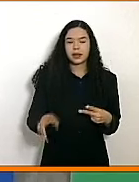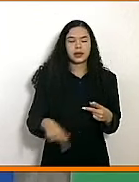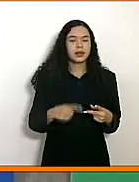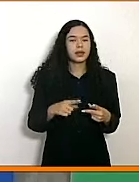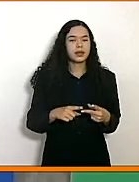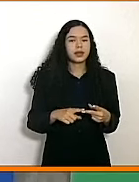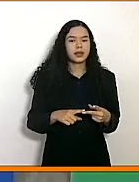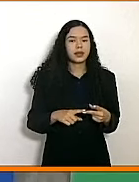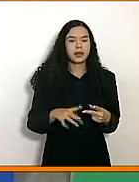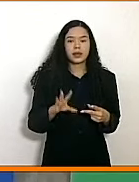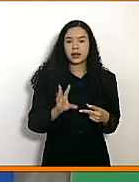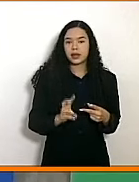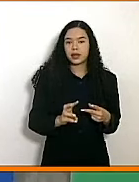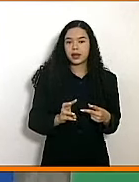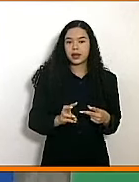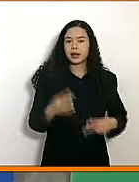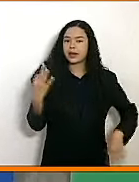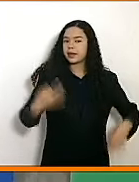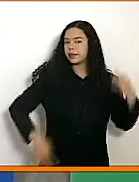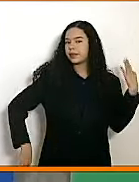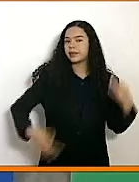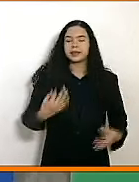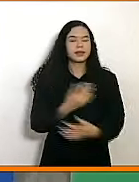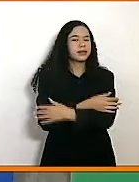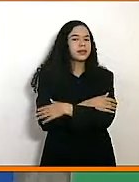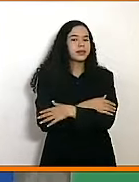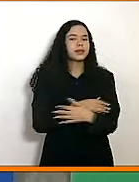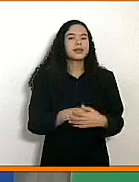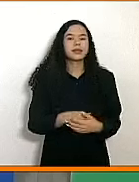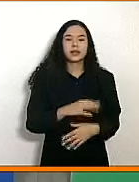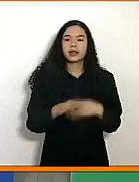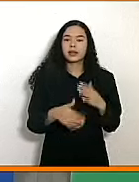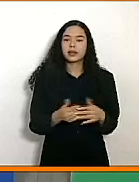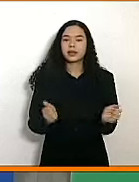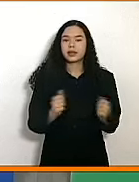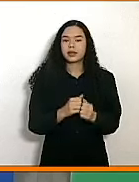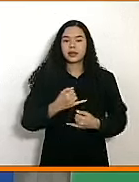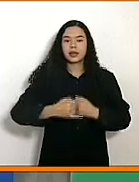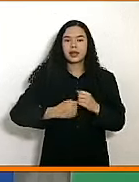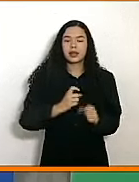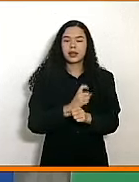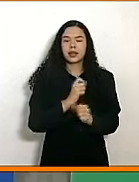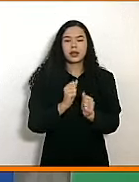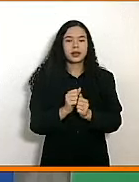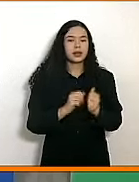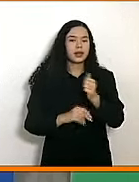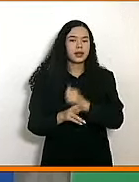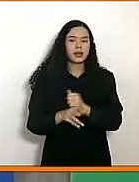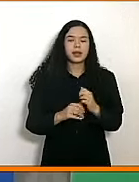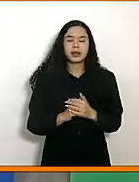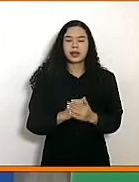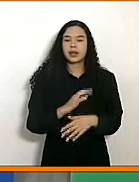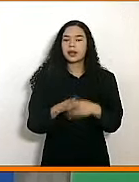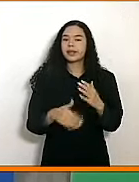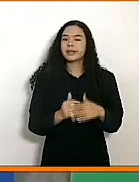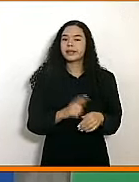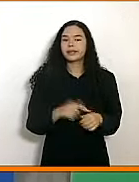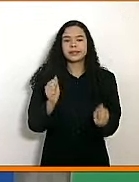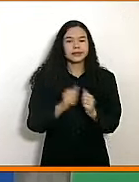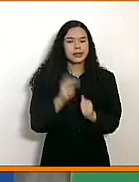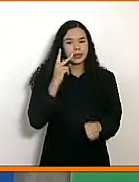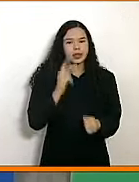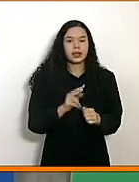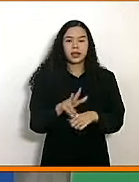24. Posición 2, 16. Muchas felicidades. Acompáñame a pegar y ganar con Pega 3. Conoceremos los tres